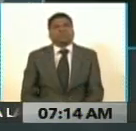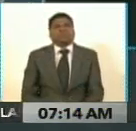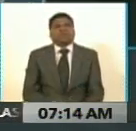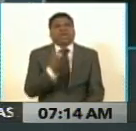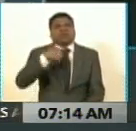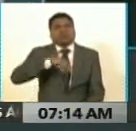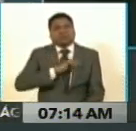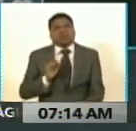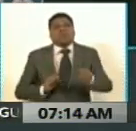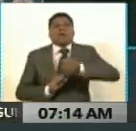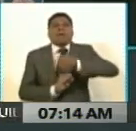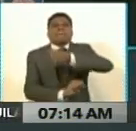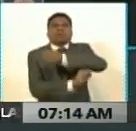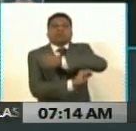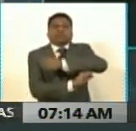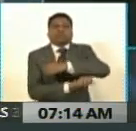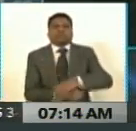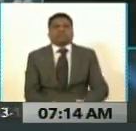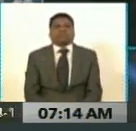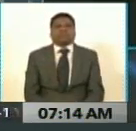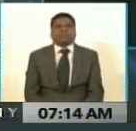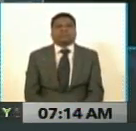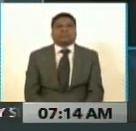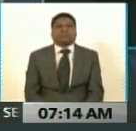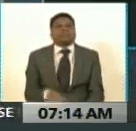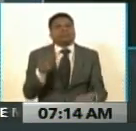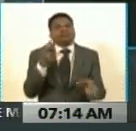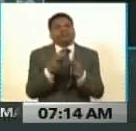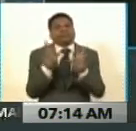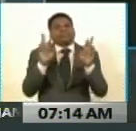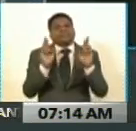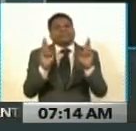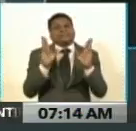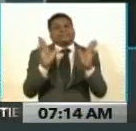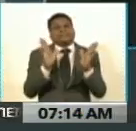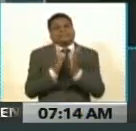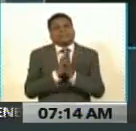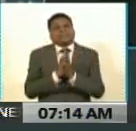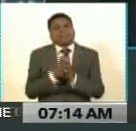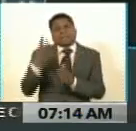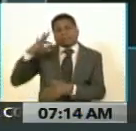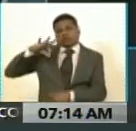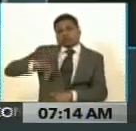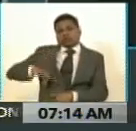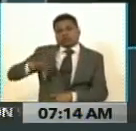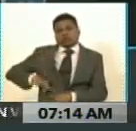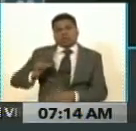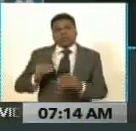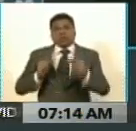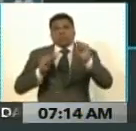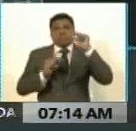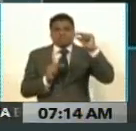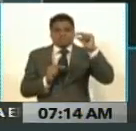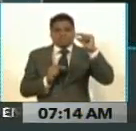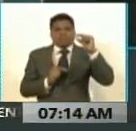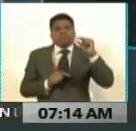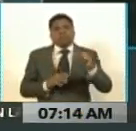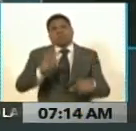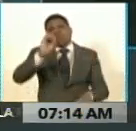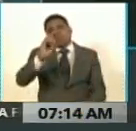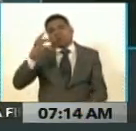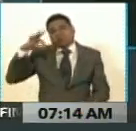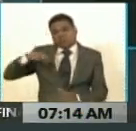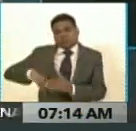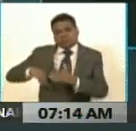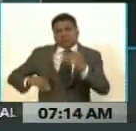apoyar casualmente a las personas que tienen sueldos eh mínimos o un sueldo